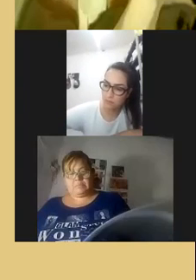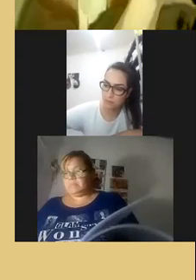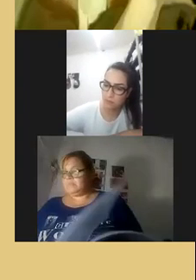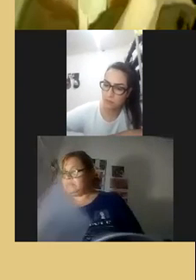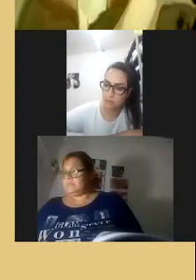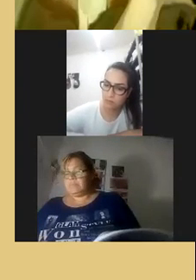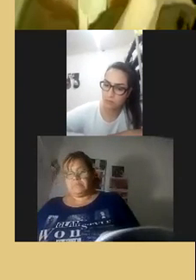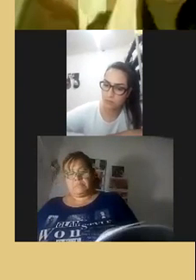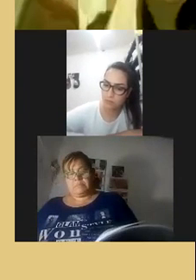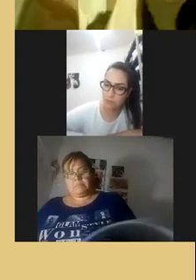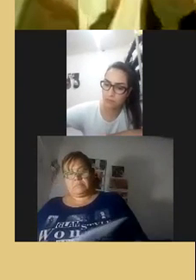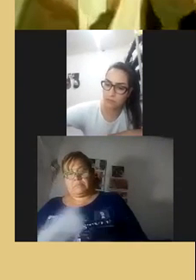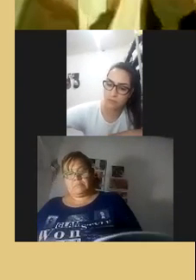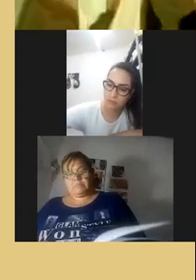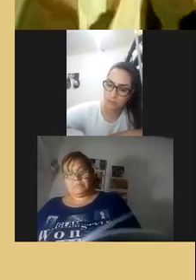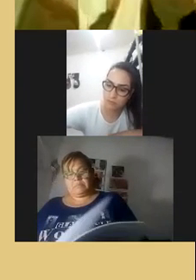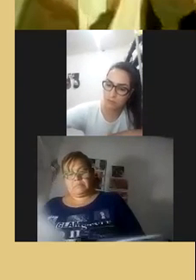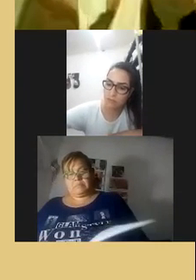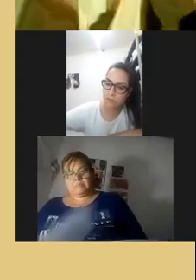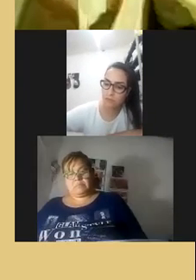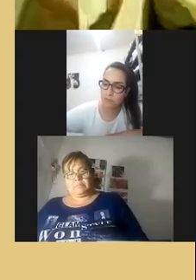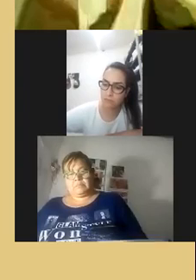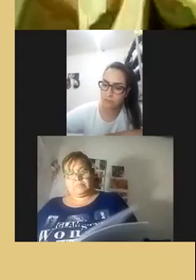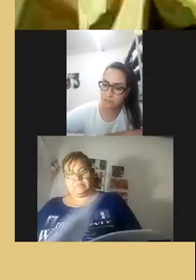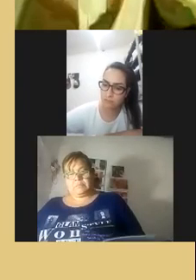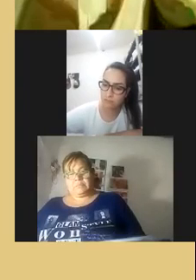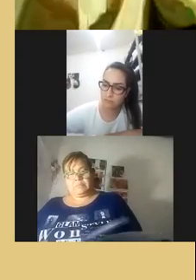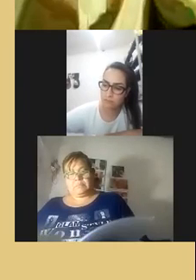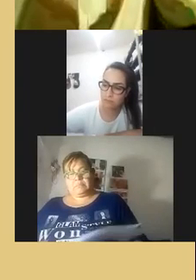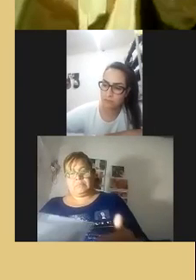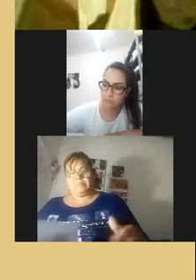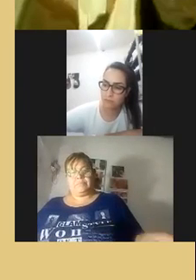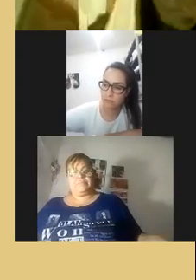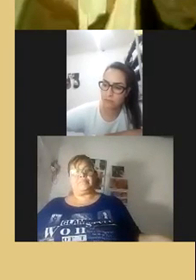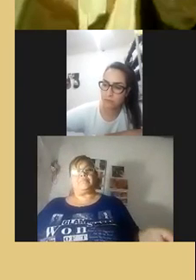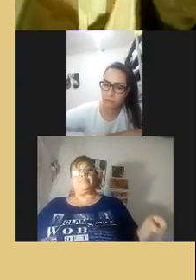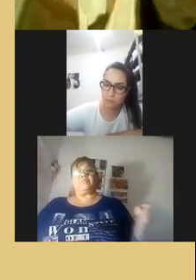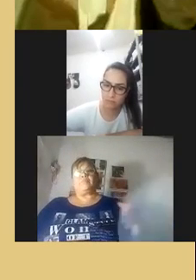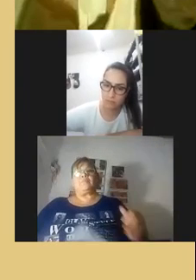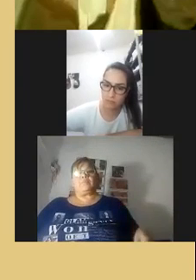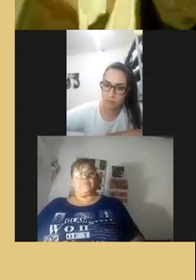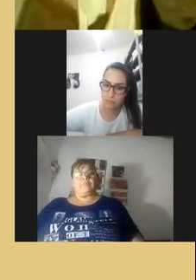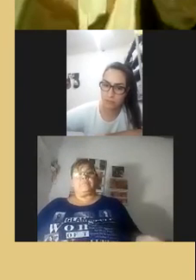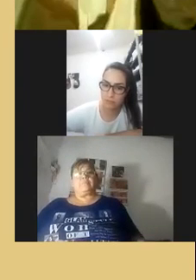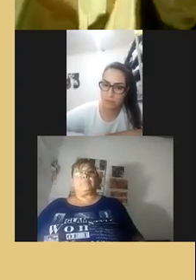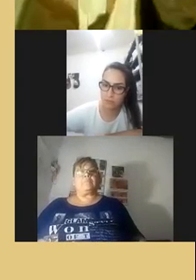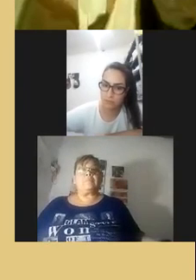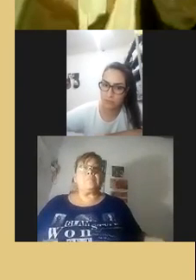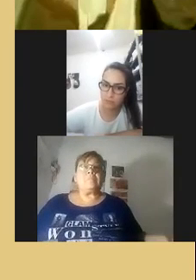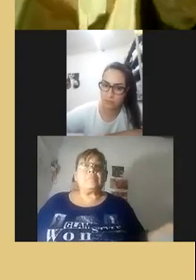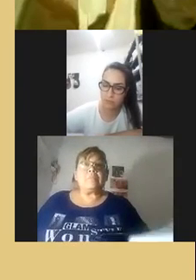Este tejido óseo forma cavidades, por ejemplo, la cavidad craneana, la cavidad